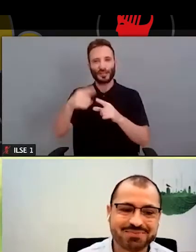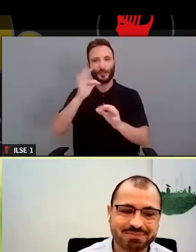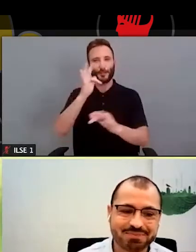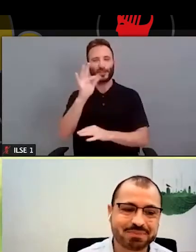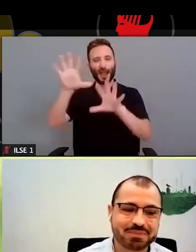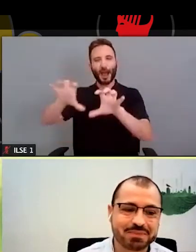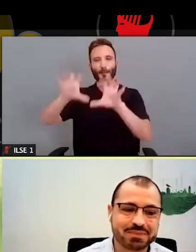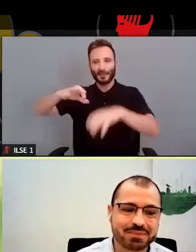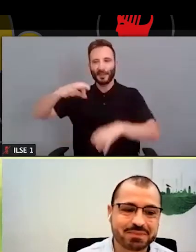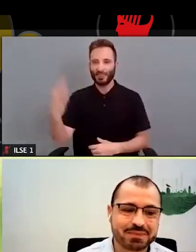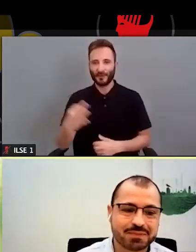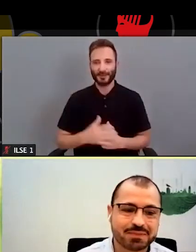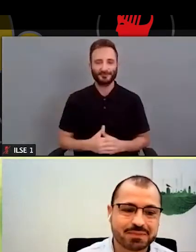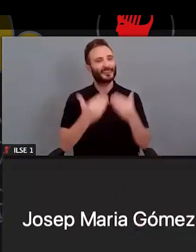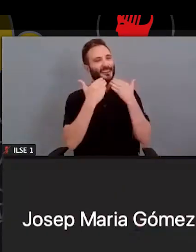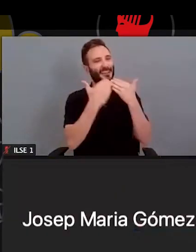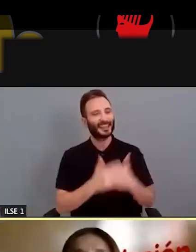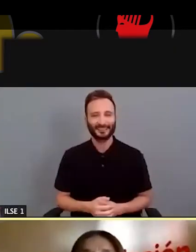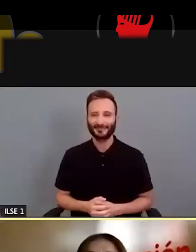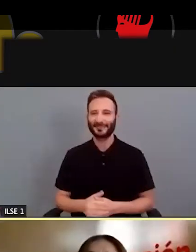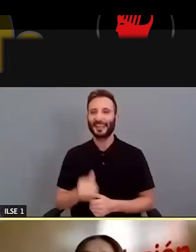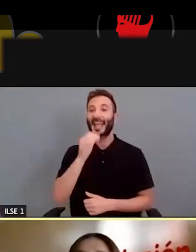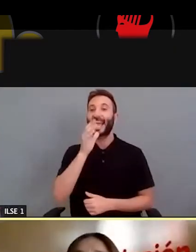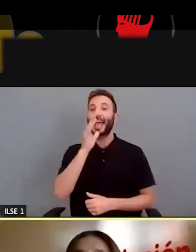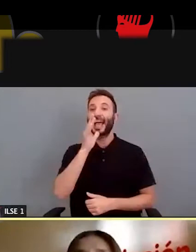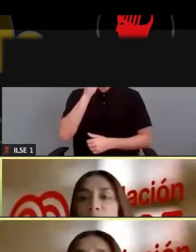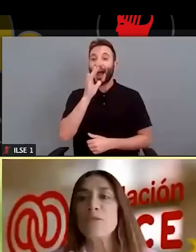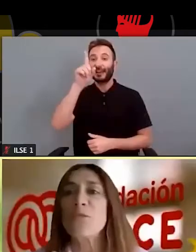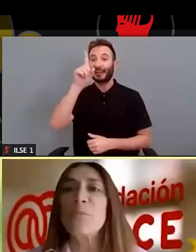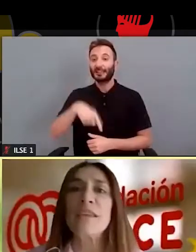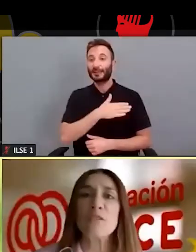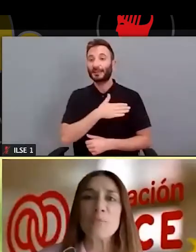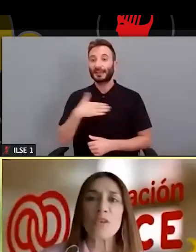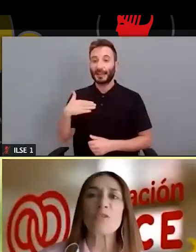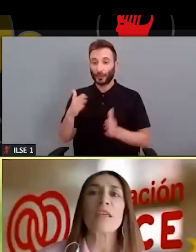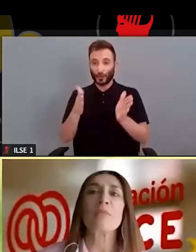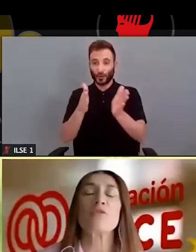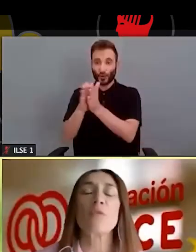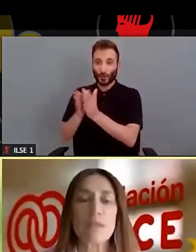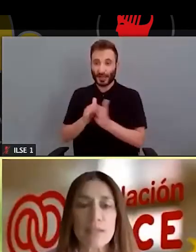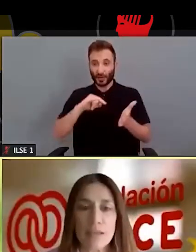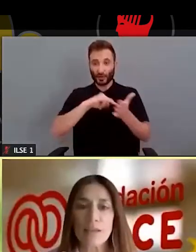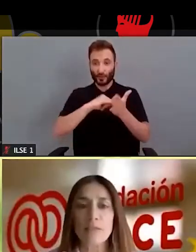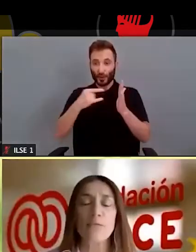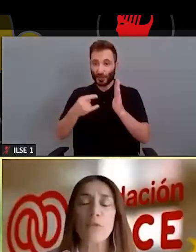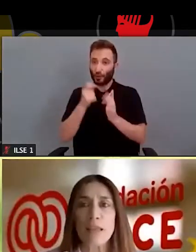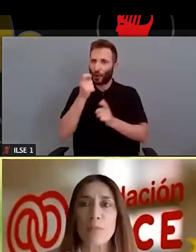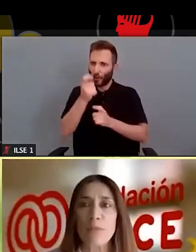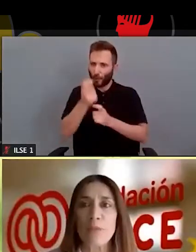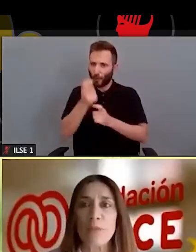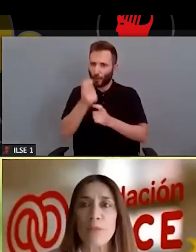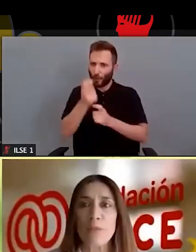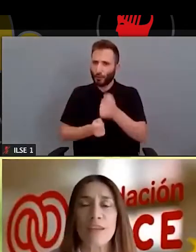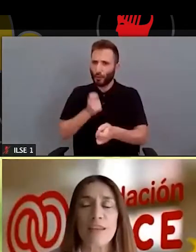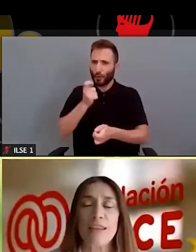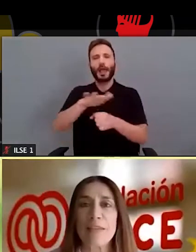Gracias. Ahora bien, nos gustaría destacar también que nuestros compañeros de proyectos cada vez son más fuera del ámbito